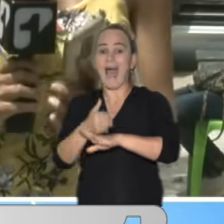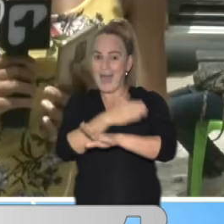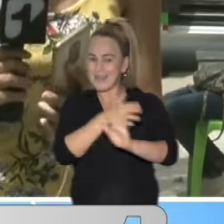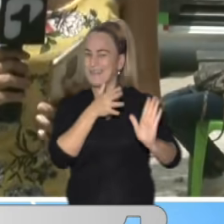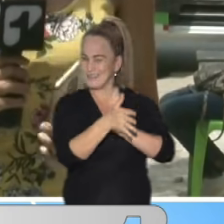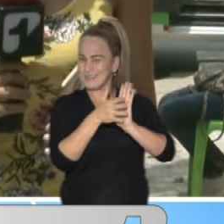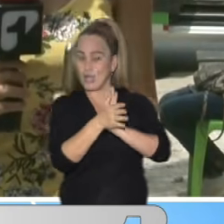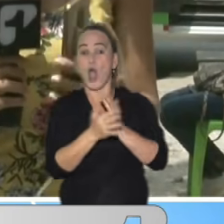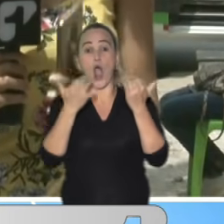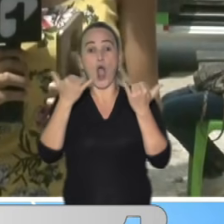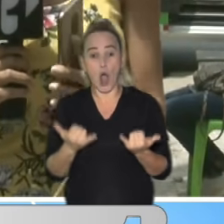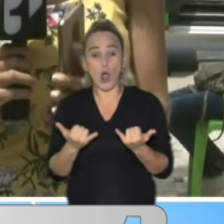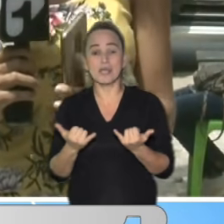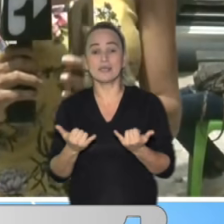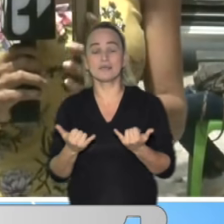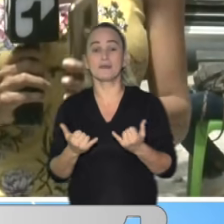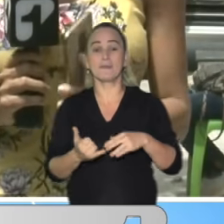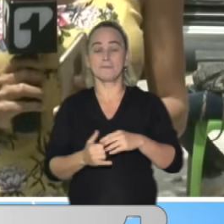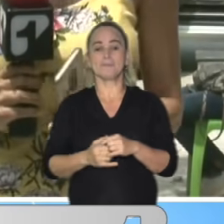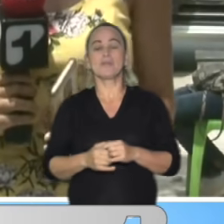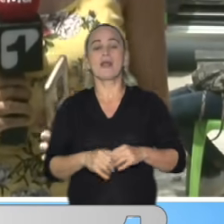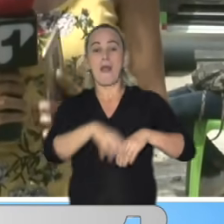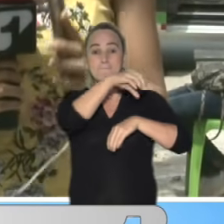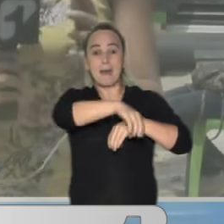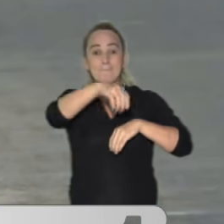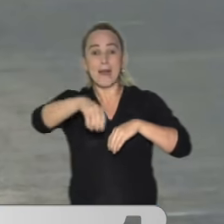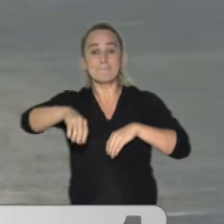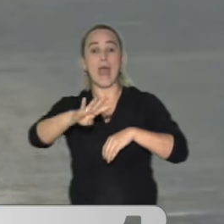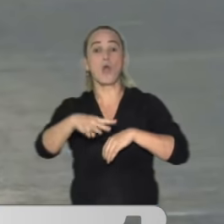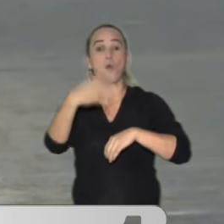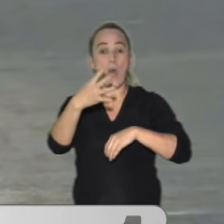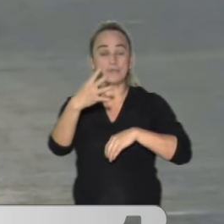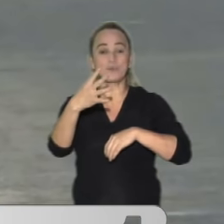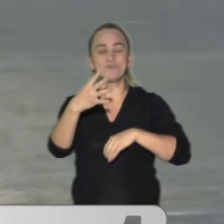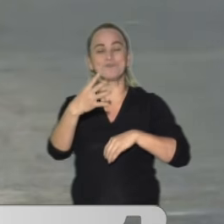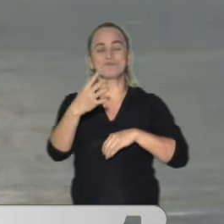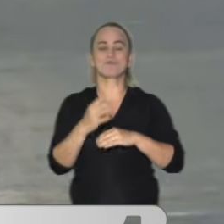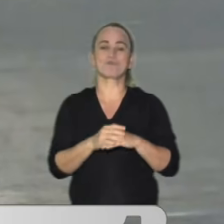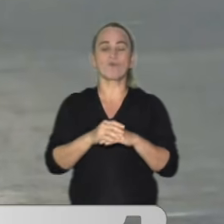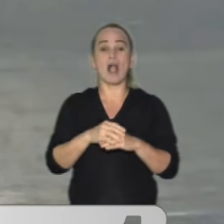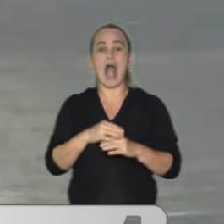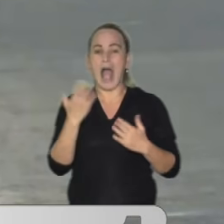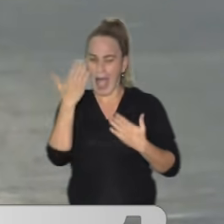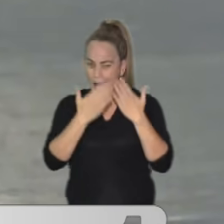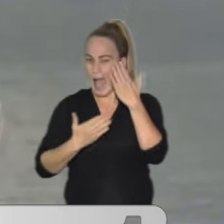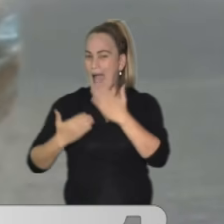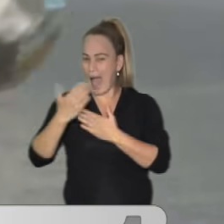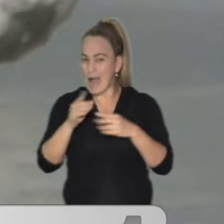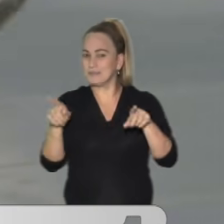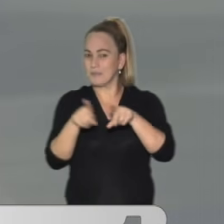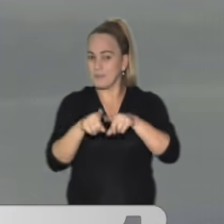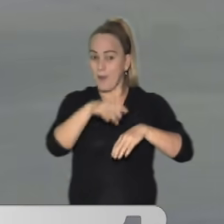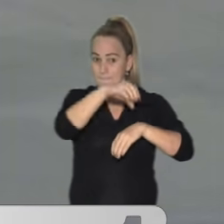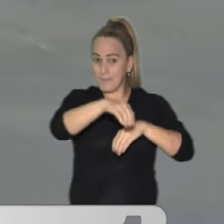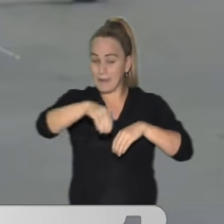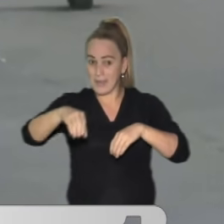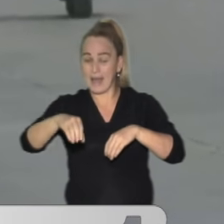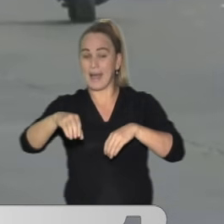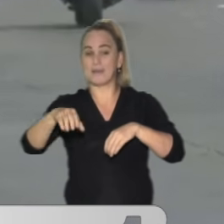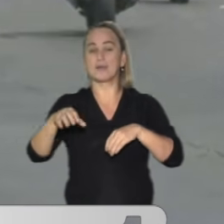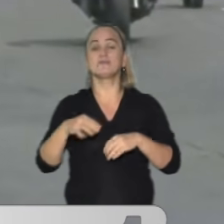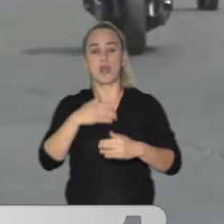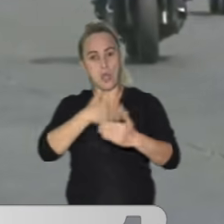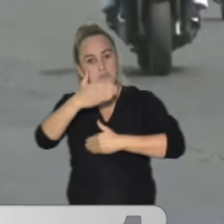dicho. Hoy serán 4 jornadas de vacunación. 3 jornadas serán simultáneas, es decir, ahora en